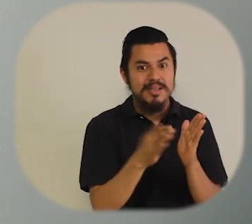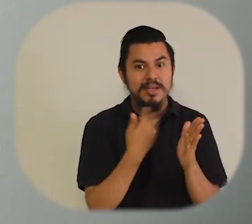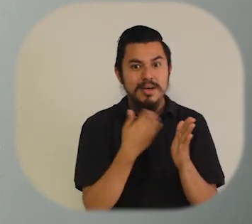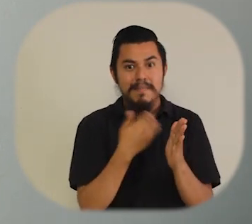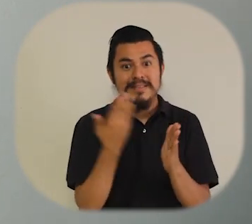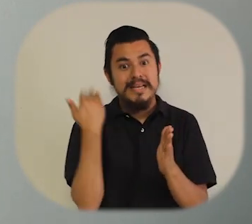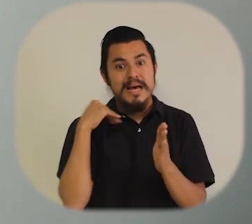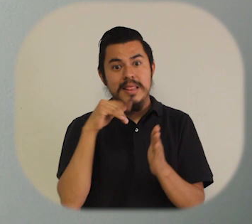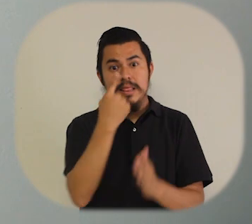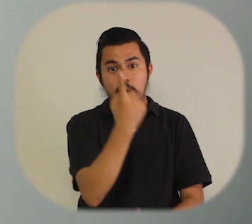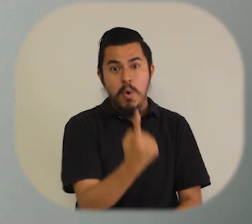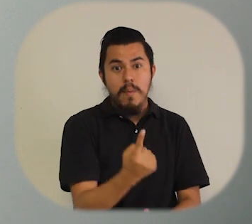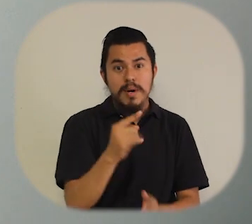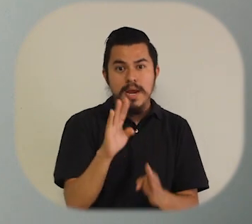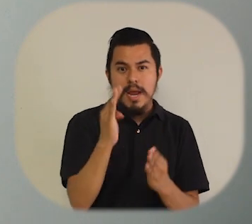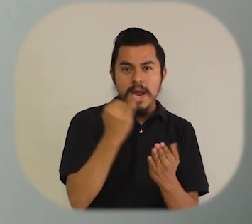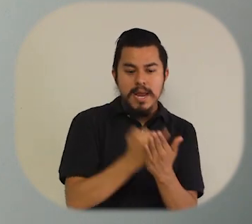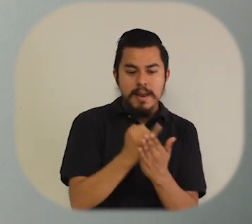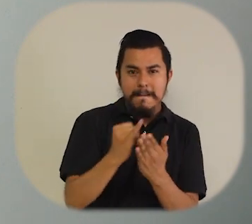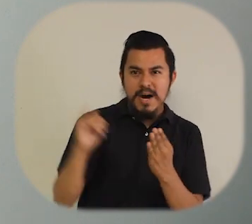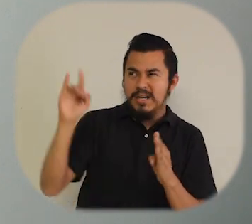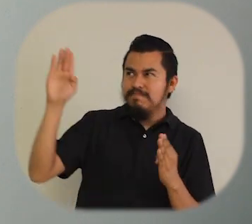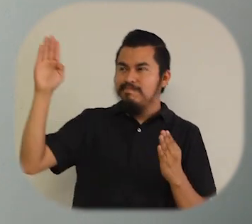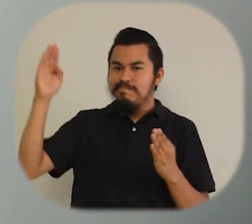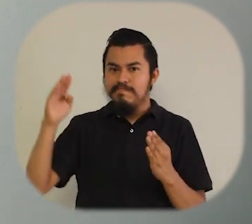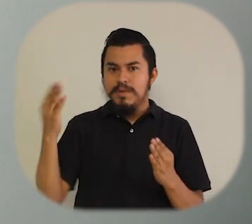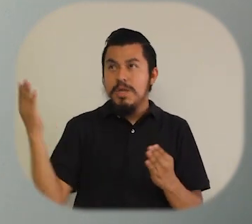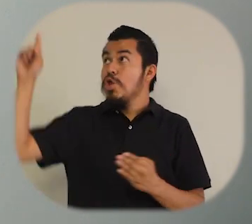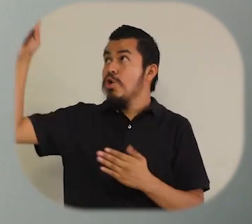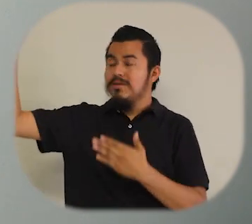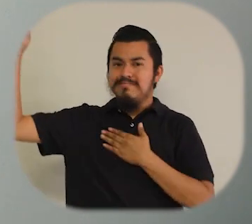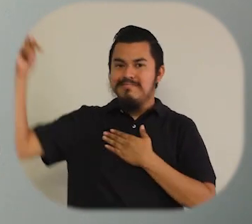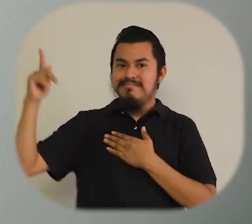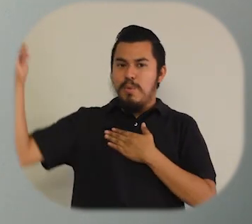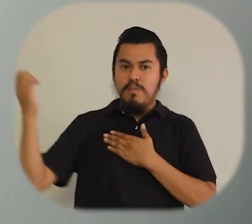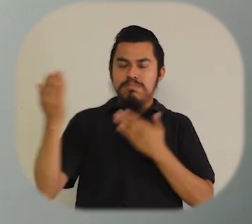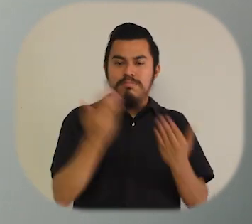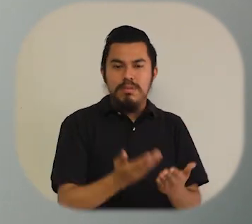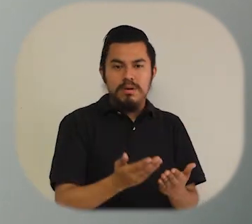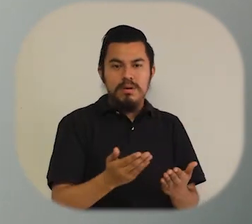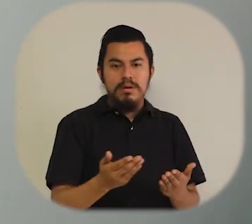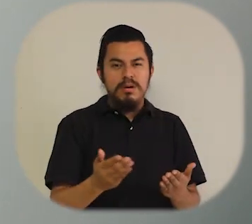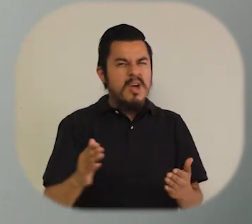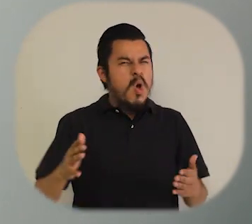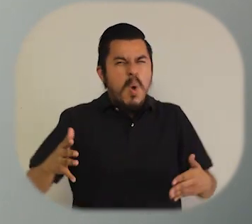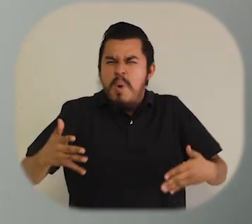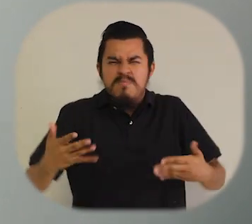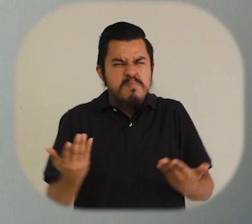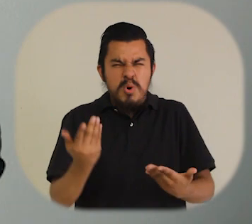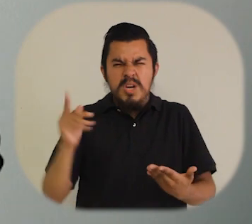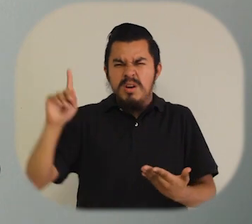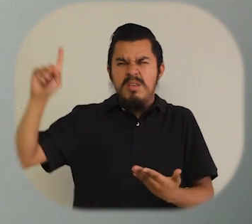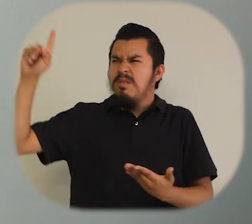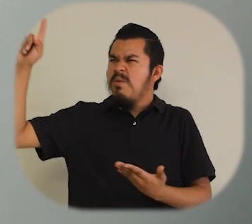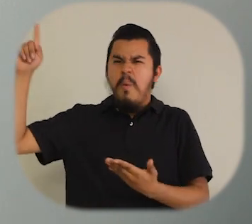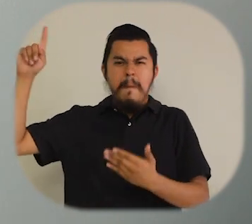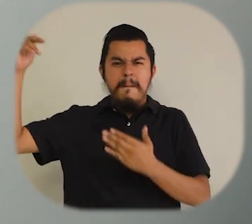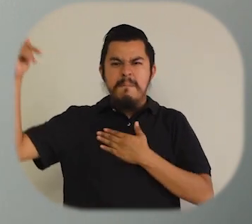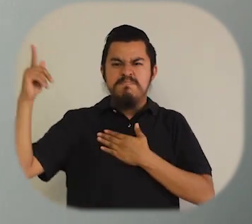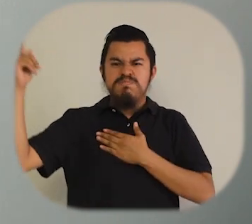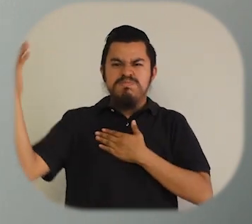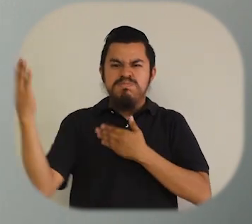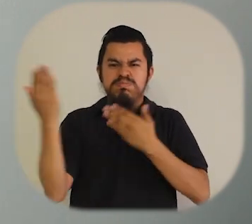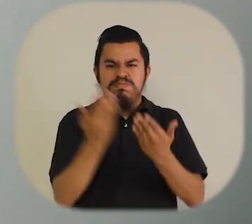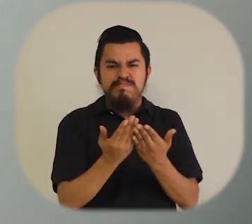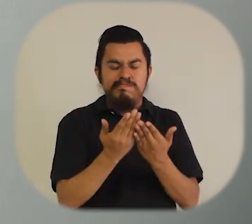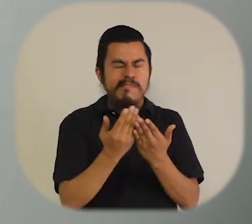de parte de Dios. ¿Por qué nos es dado esto? Es importante entender esto. ¿Por qué Dios nos dio el pacto? Pero